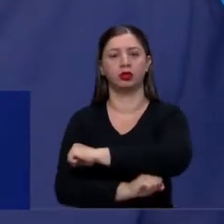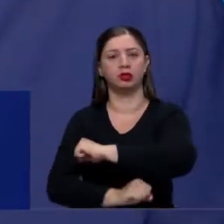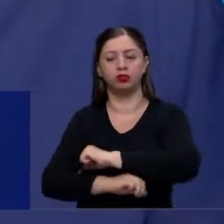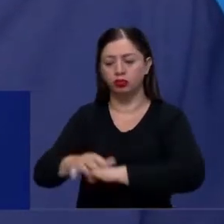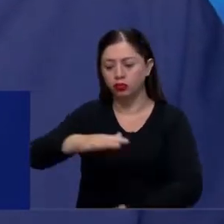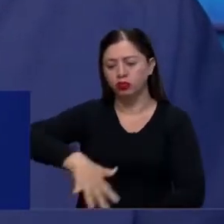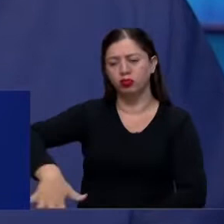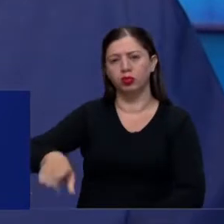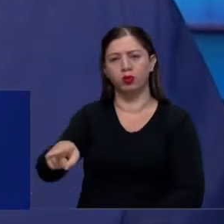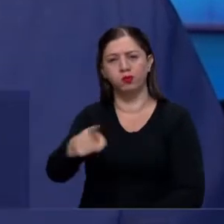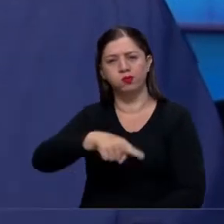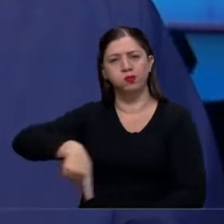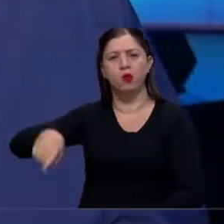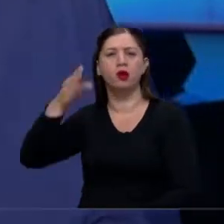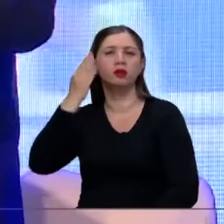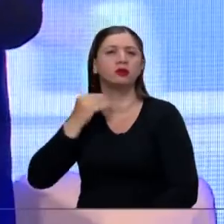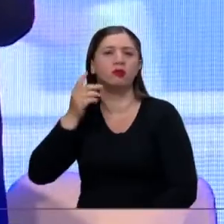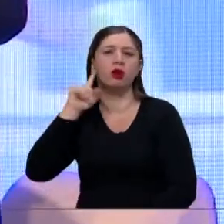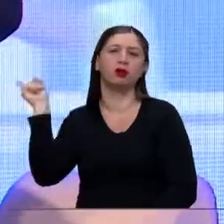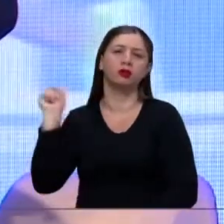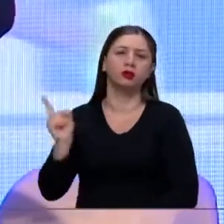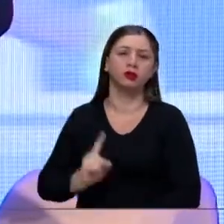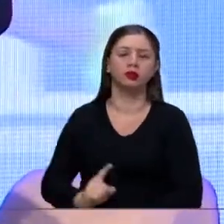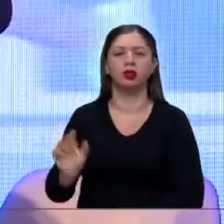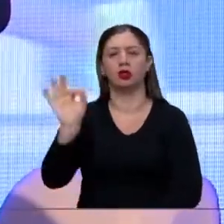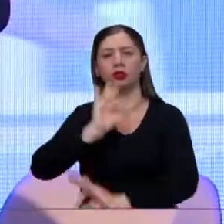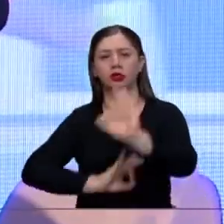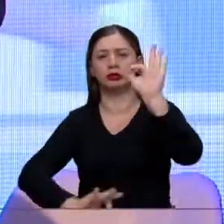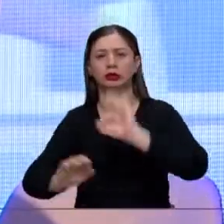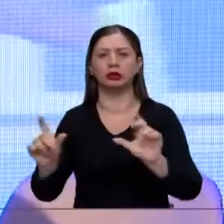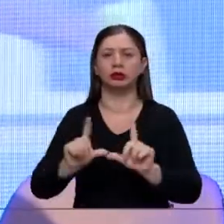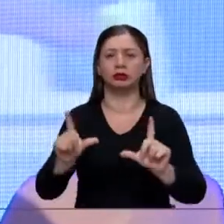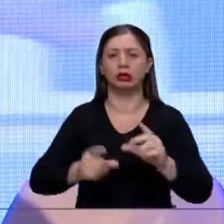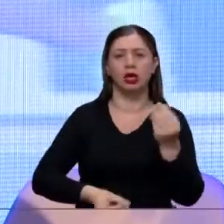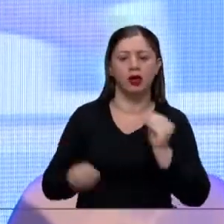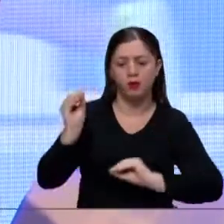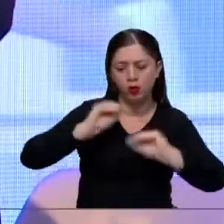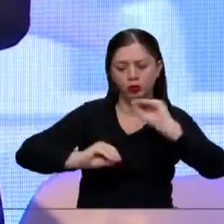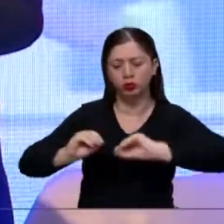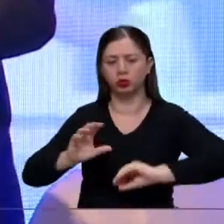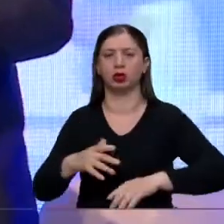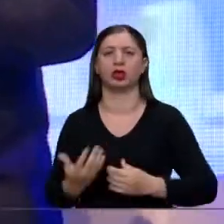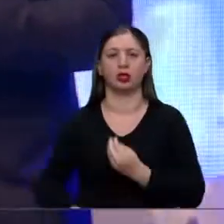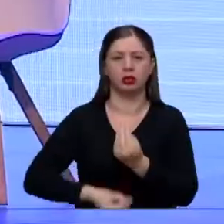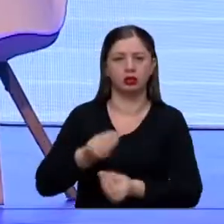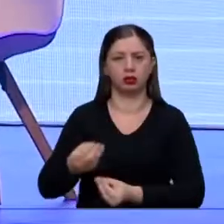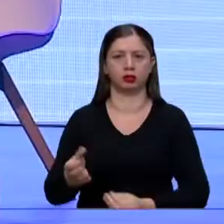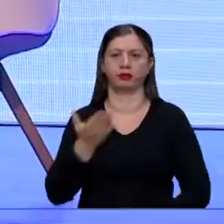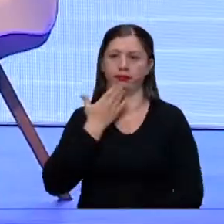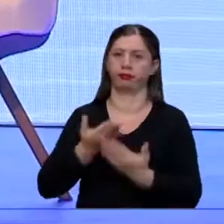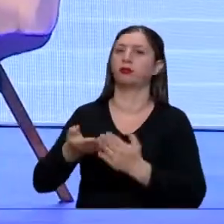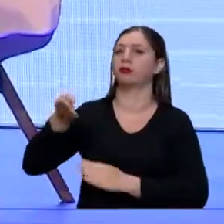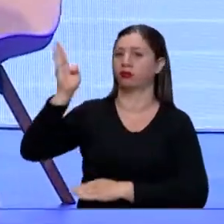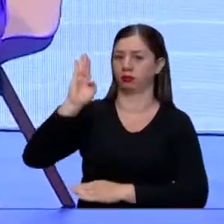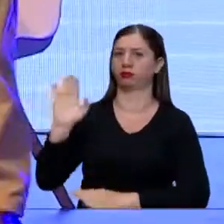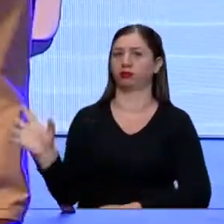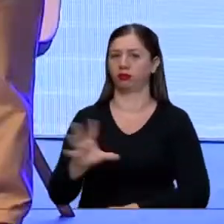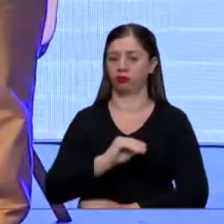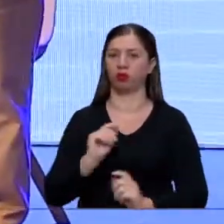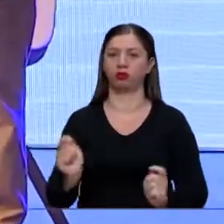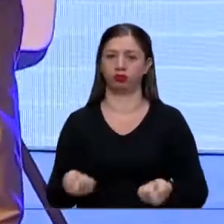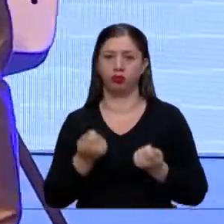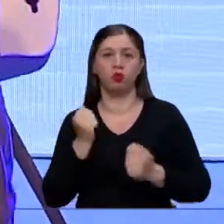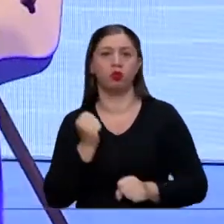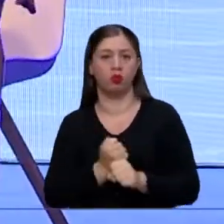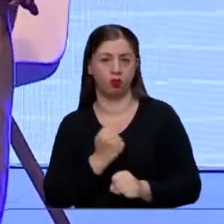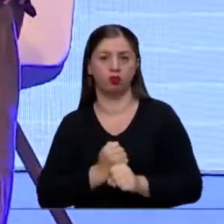la experiencia que tiene el canal en producción, en realización y bueno, gracias a Dios todo salió como se esperaba y se pudo cumplir